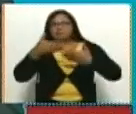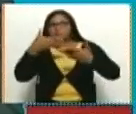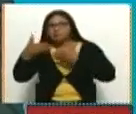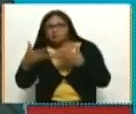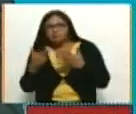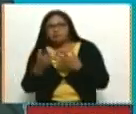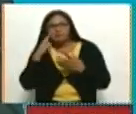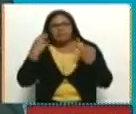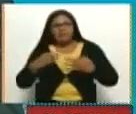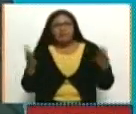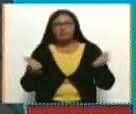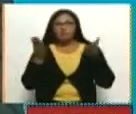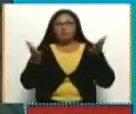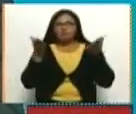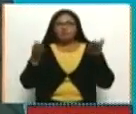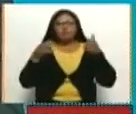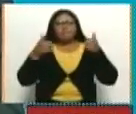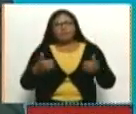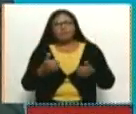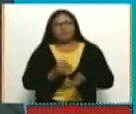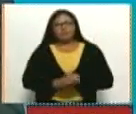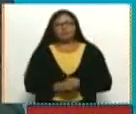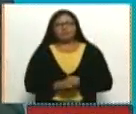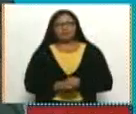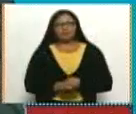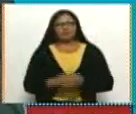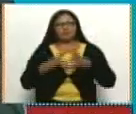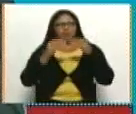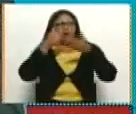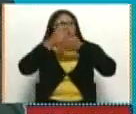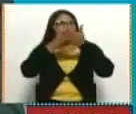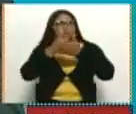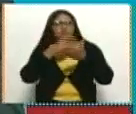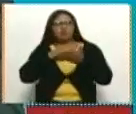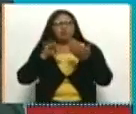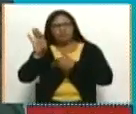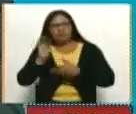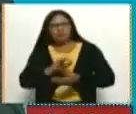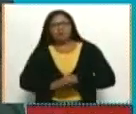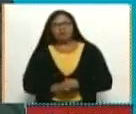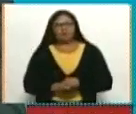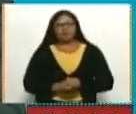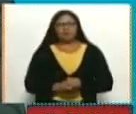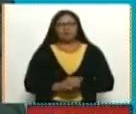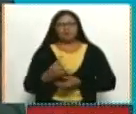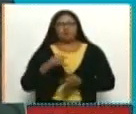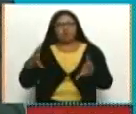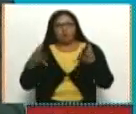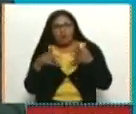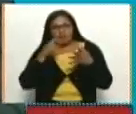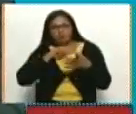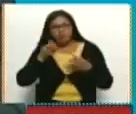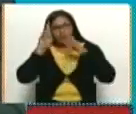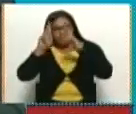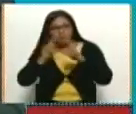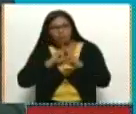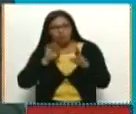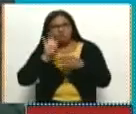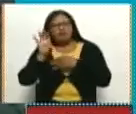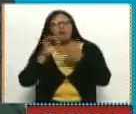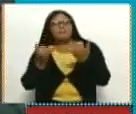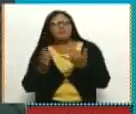y reanimar toda la lucha de nuestro país por lograr el respeto a nuestra